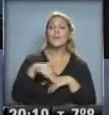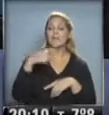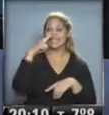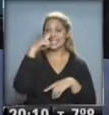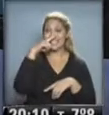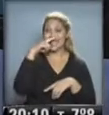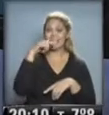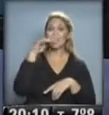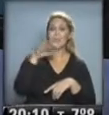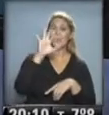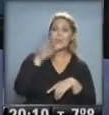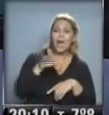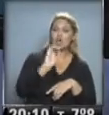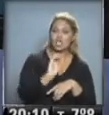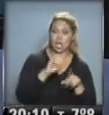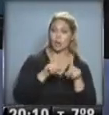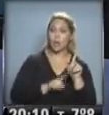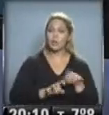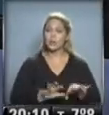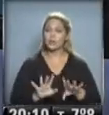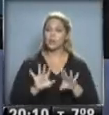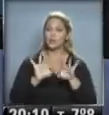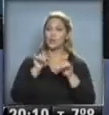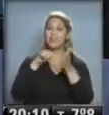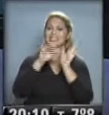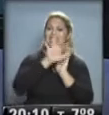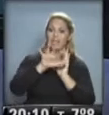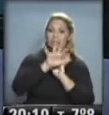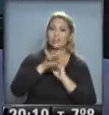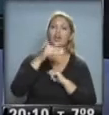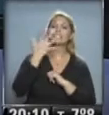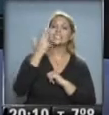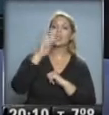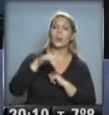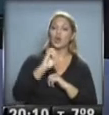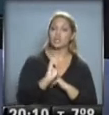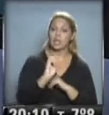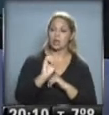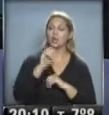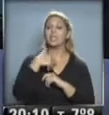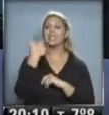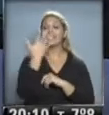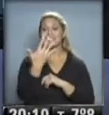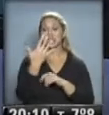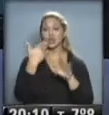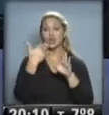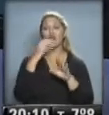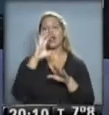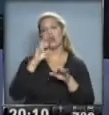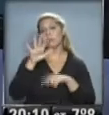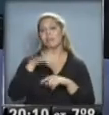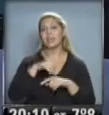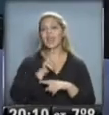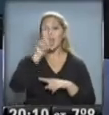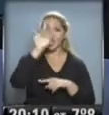a 0 grados. Cuando llegue a la zona central ahí provocará mínimas entre 5 bajo 0 y 5 grados sobre 0. Y en el